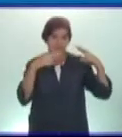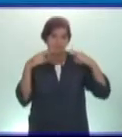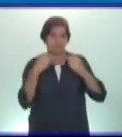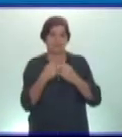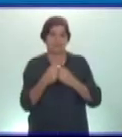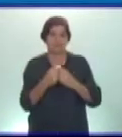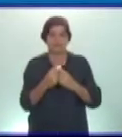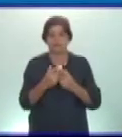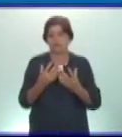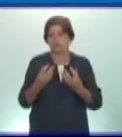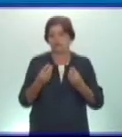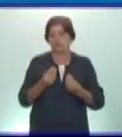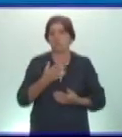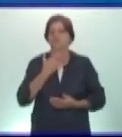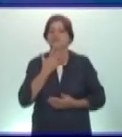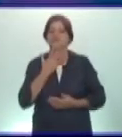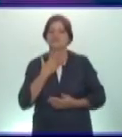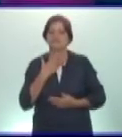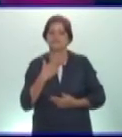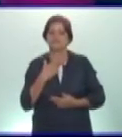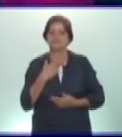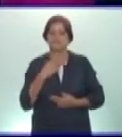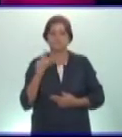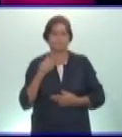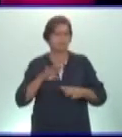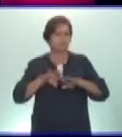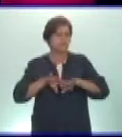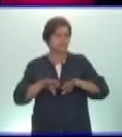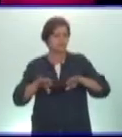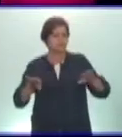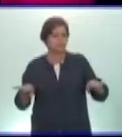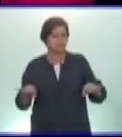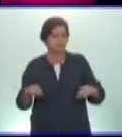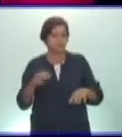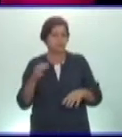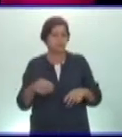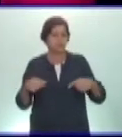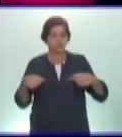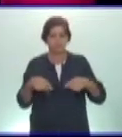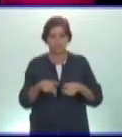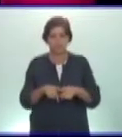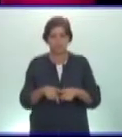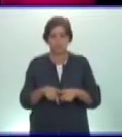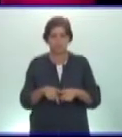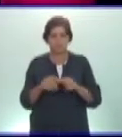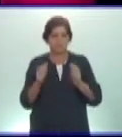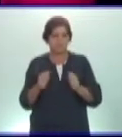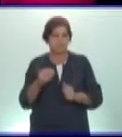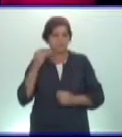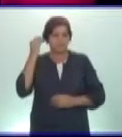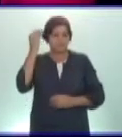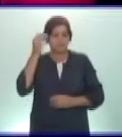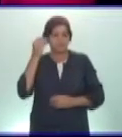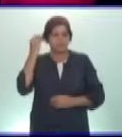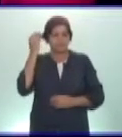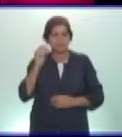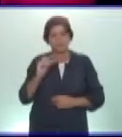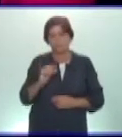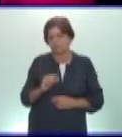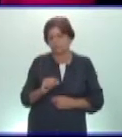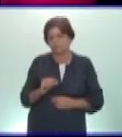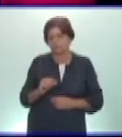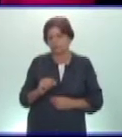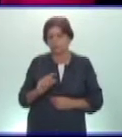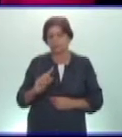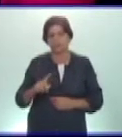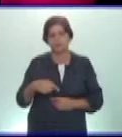con tremendos deseos de no estar separados, sino unidos. Me quedé pensando un instante y luego,